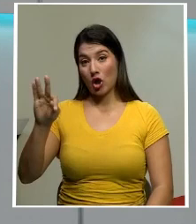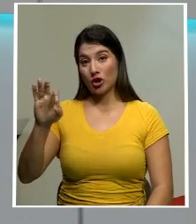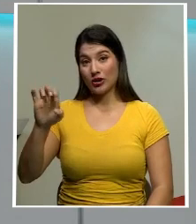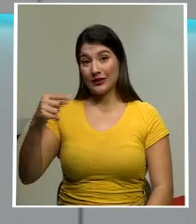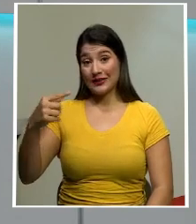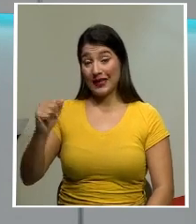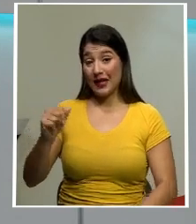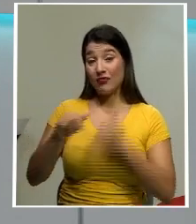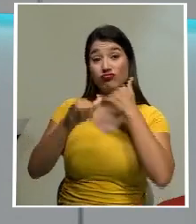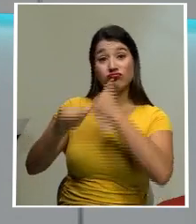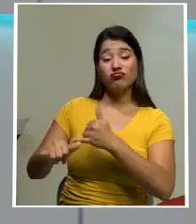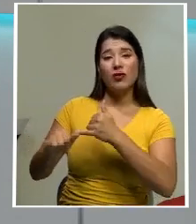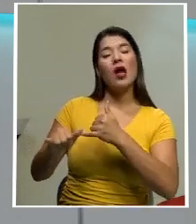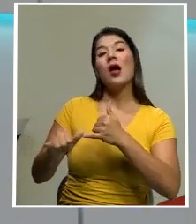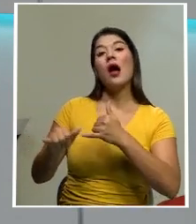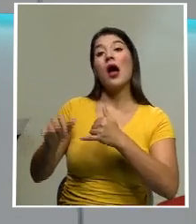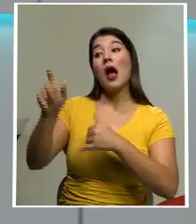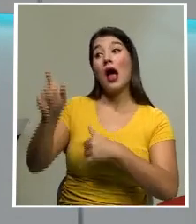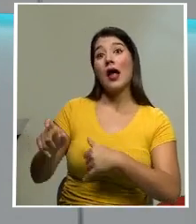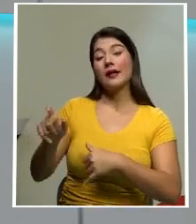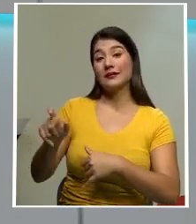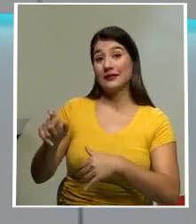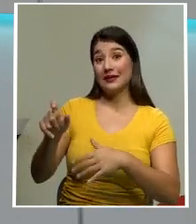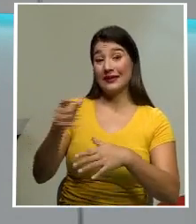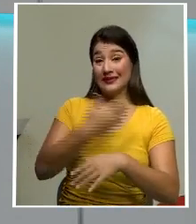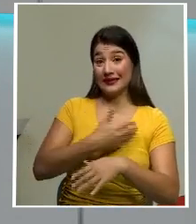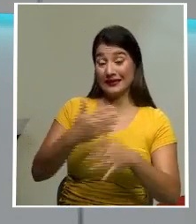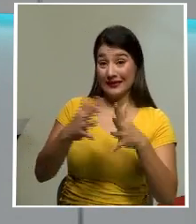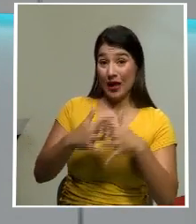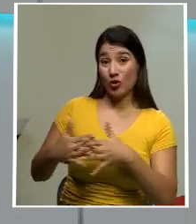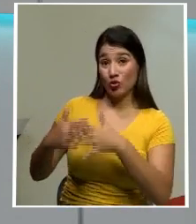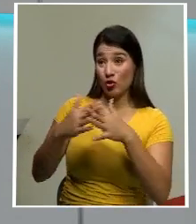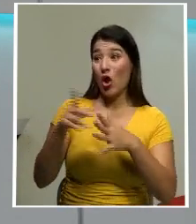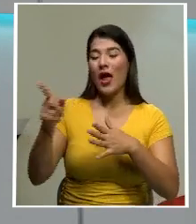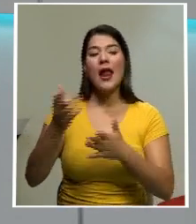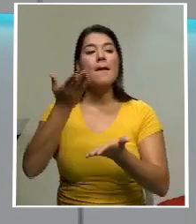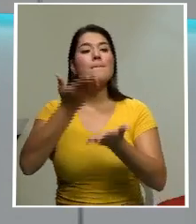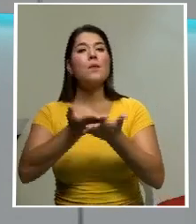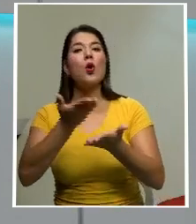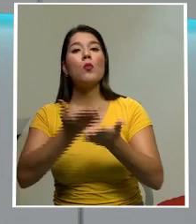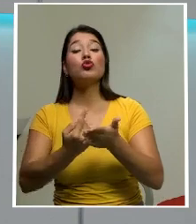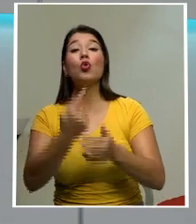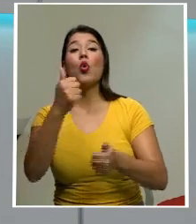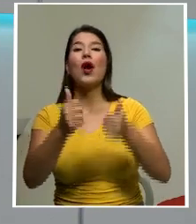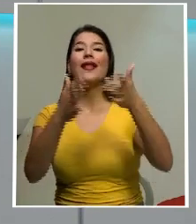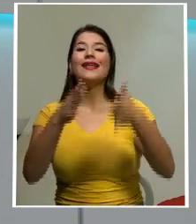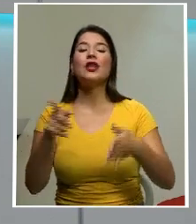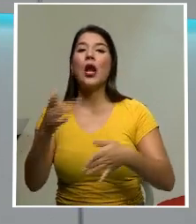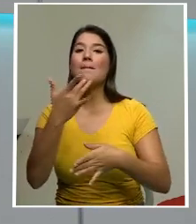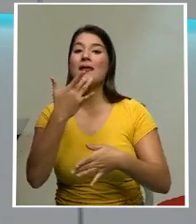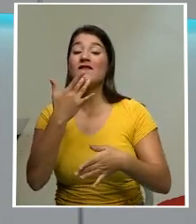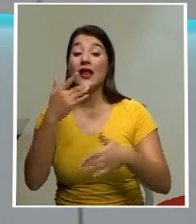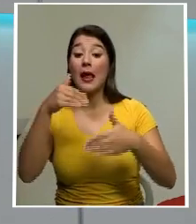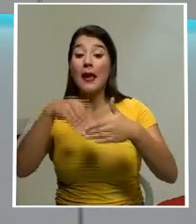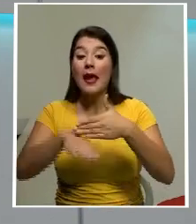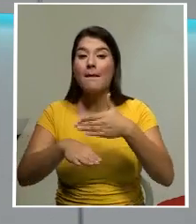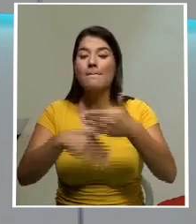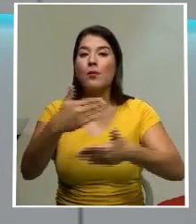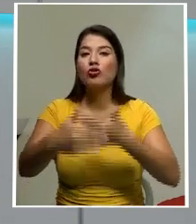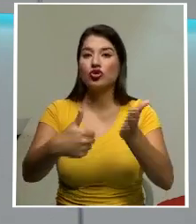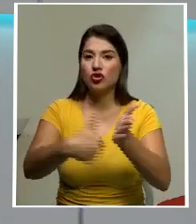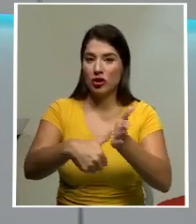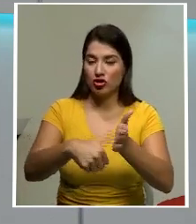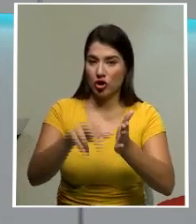Sullivan, de pretender imponer a un candidato de su preferencia en las elecciones de noviembre y le advirtió que no se